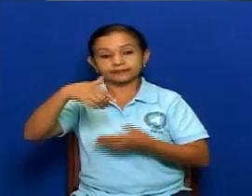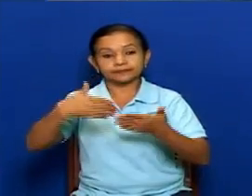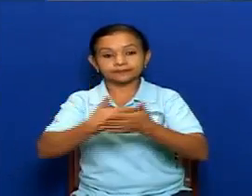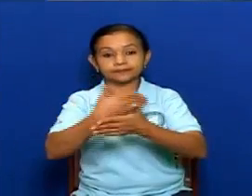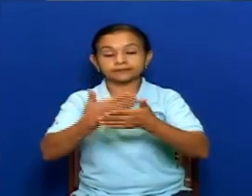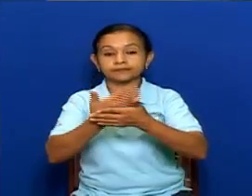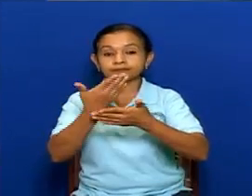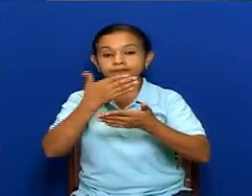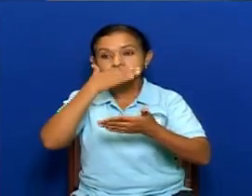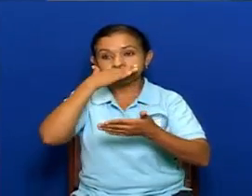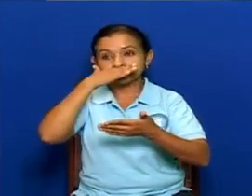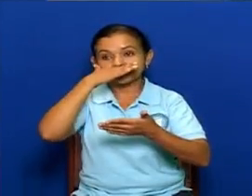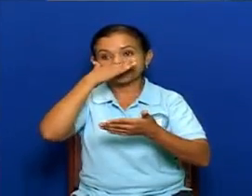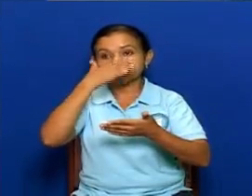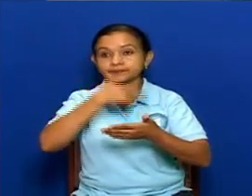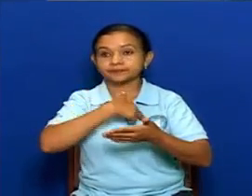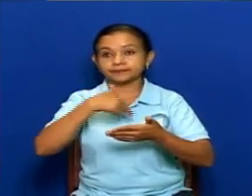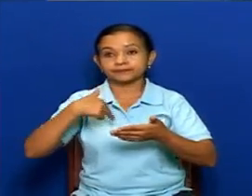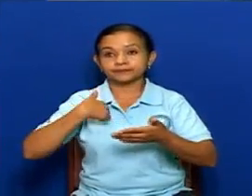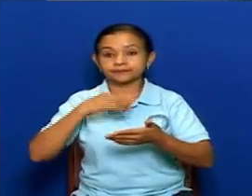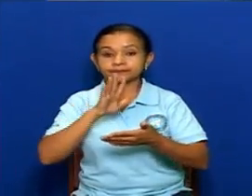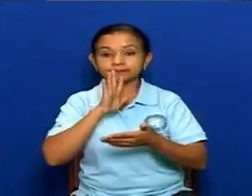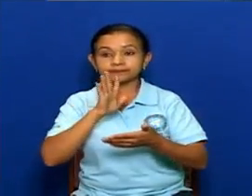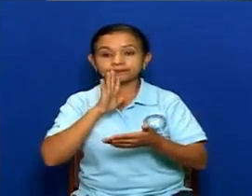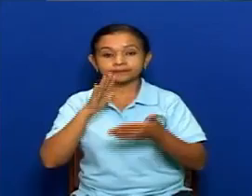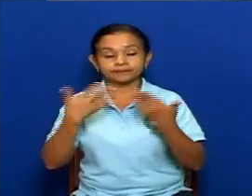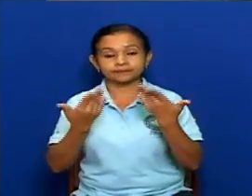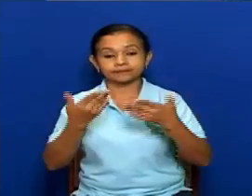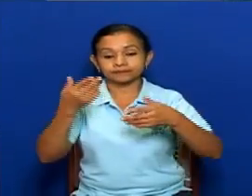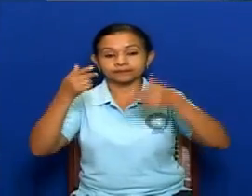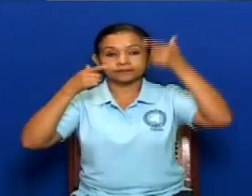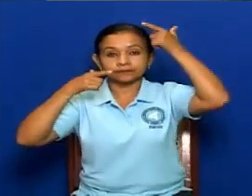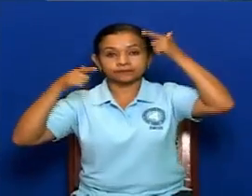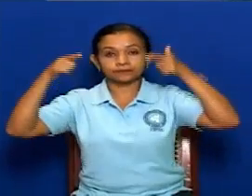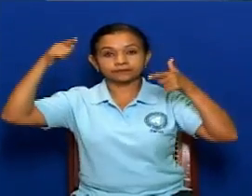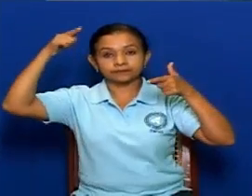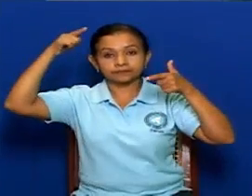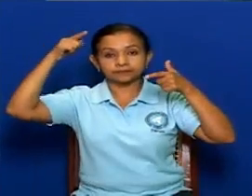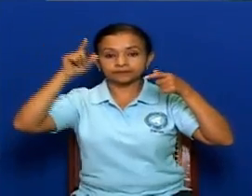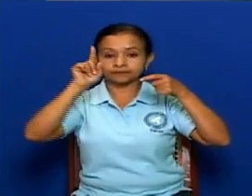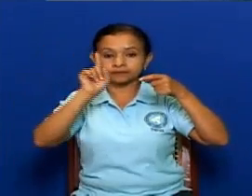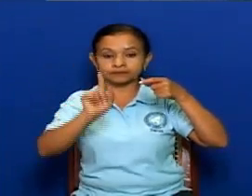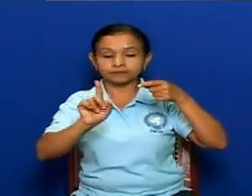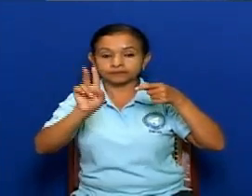de revolución en paz, decimos nosotros, es Sandino 2. Sandino 2 es